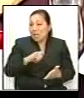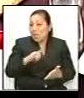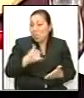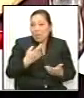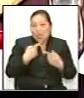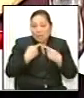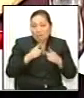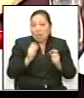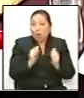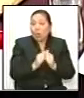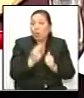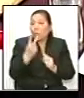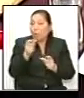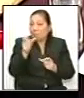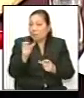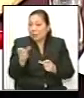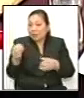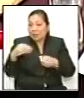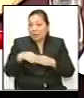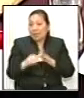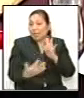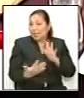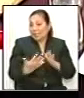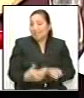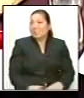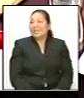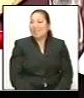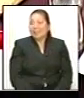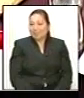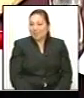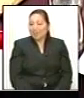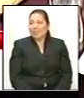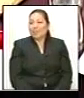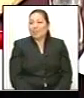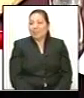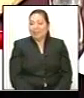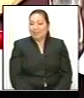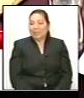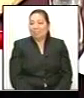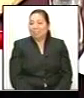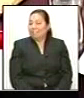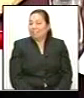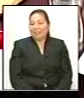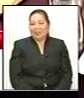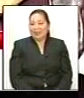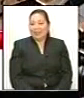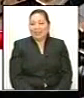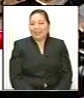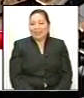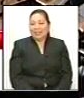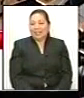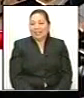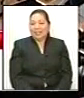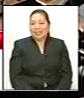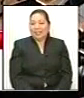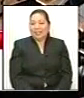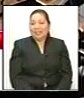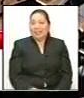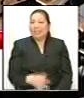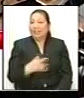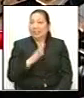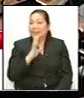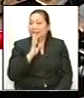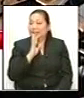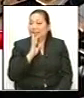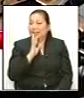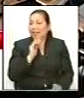una información con 2 miembros que con 15 miembros. Gracias, presidente. Gracias. Sí, no es ese sentido del comentario. O sea, el sentido del